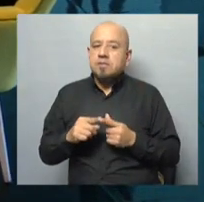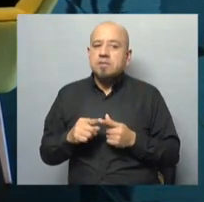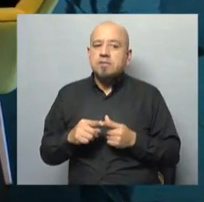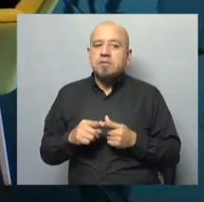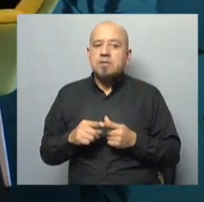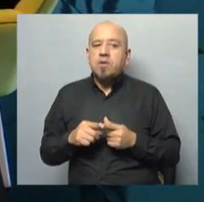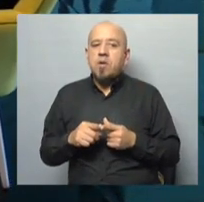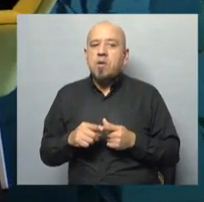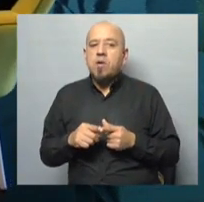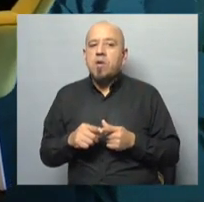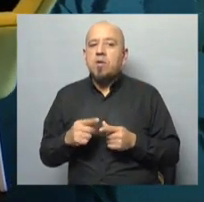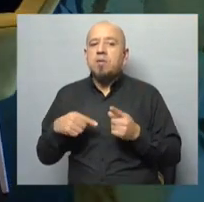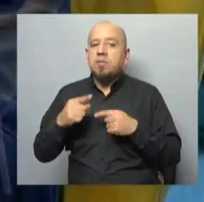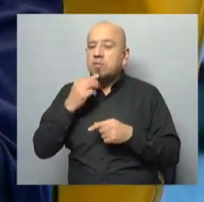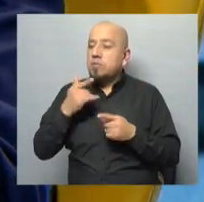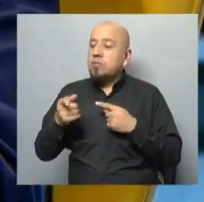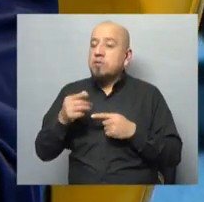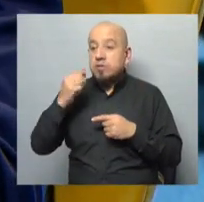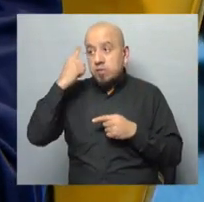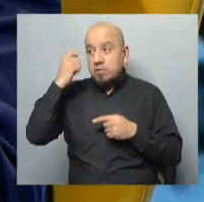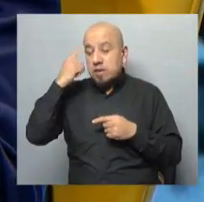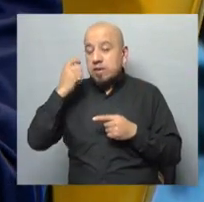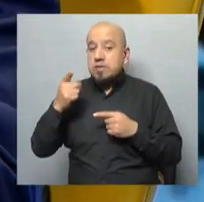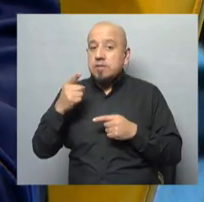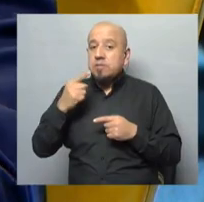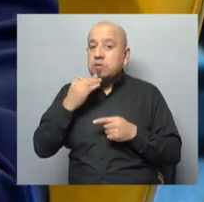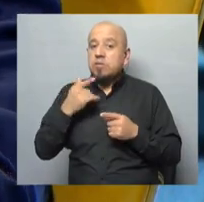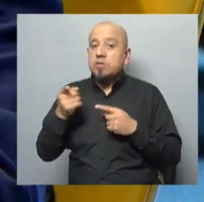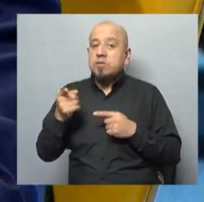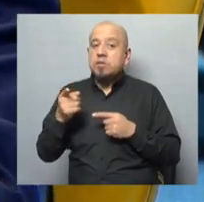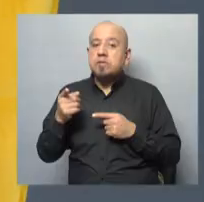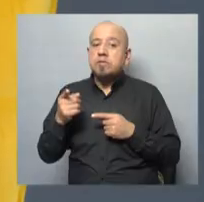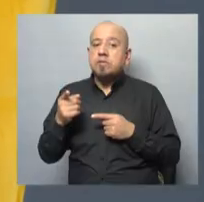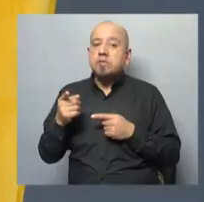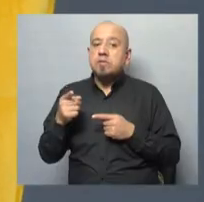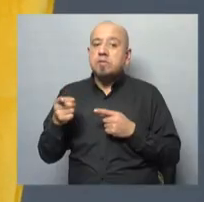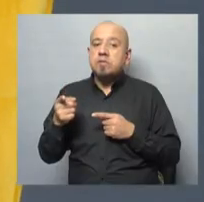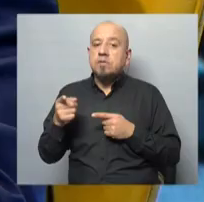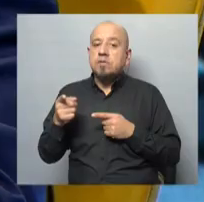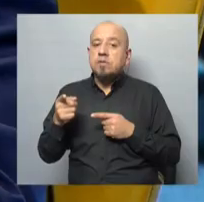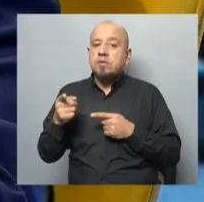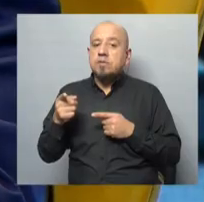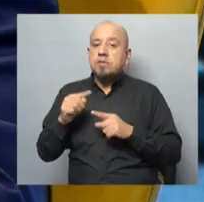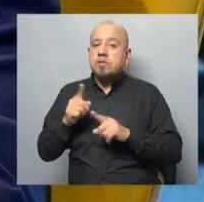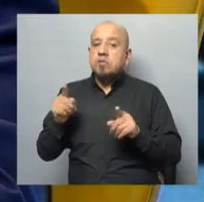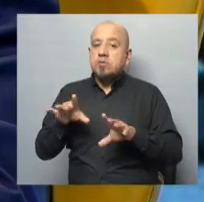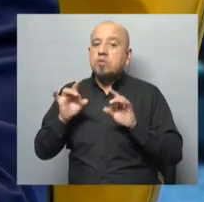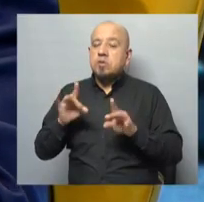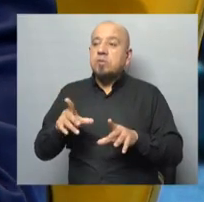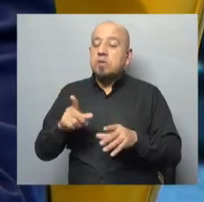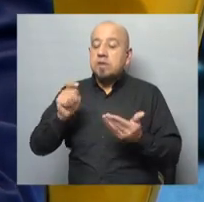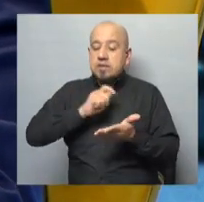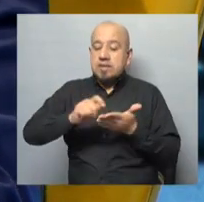pero por ejemplo está la experiencia que tú viviste también que no es solamente actuar escribir